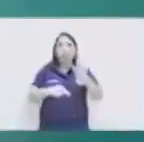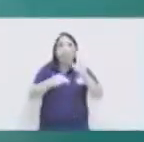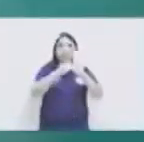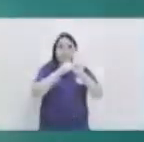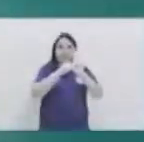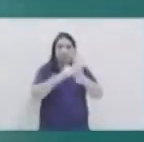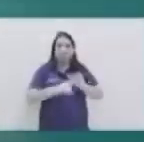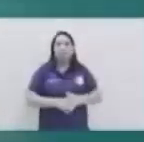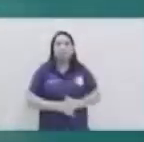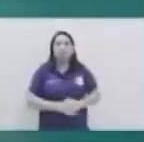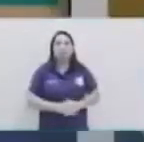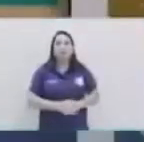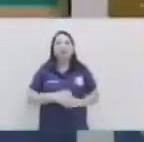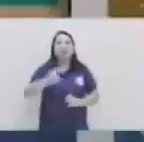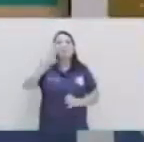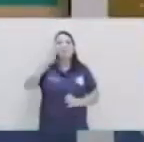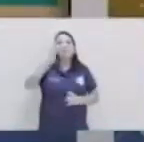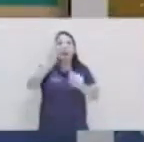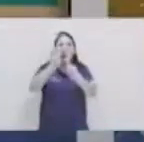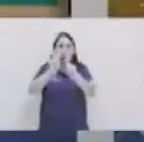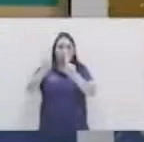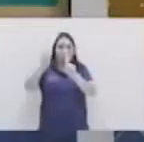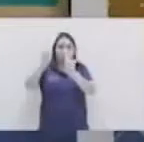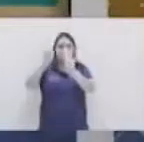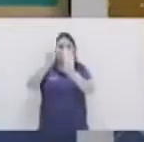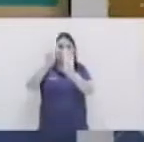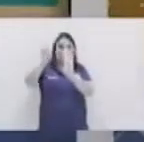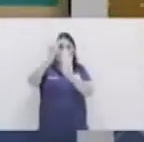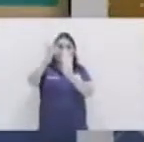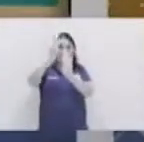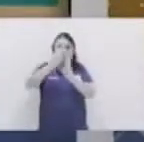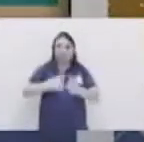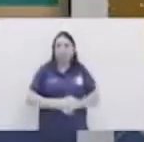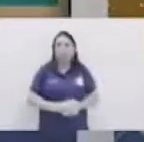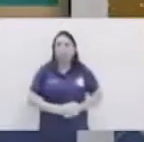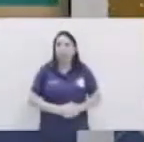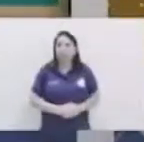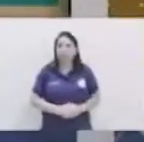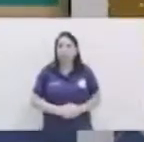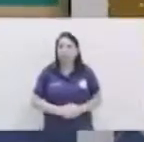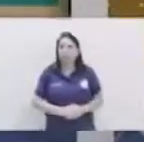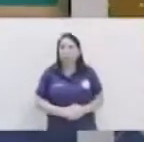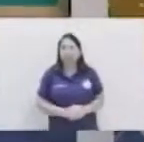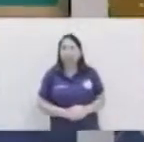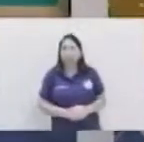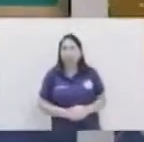menos B cuadrado. B en este caso sería 6.